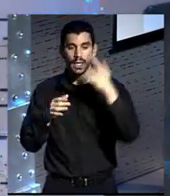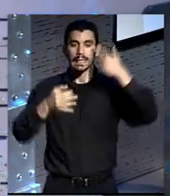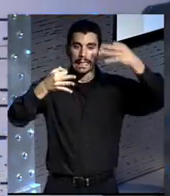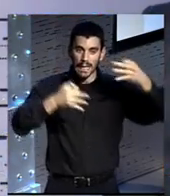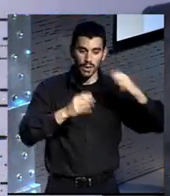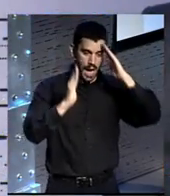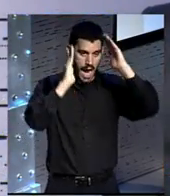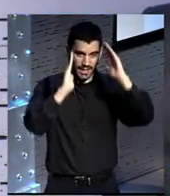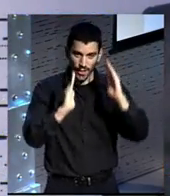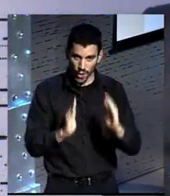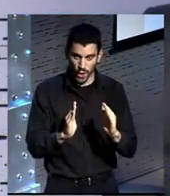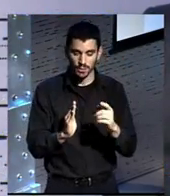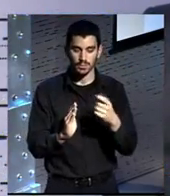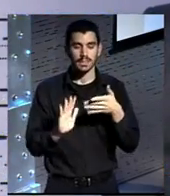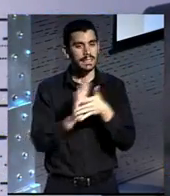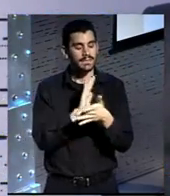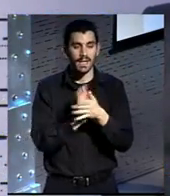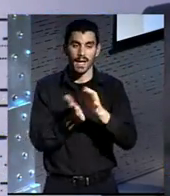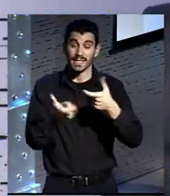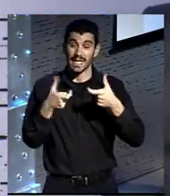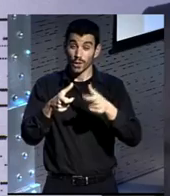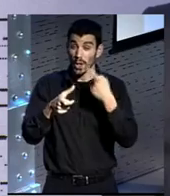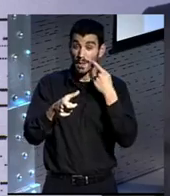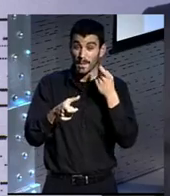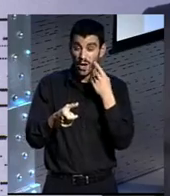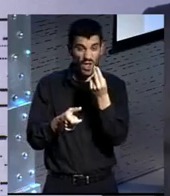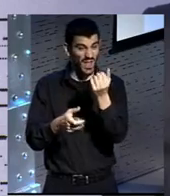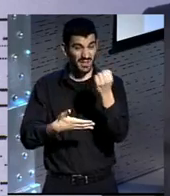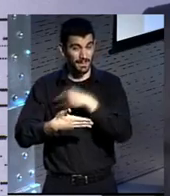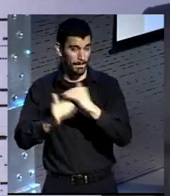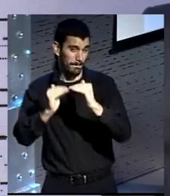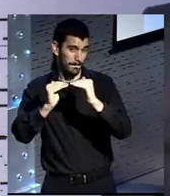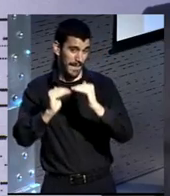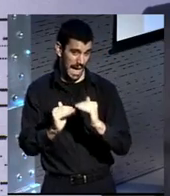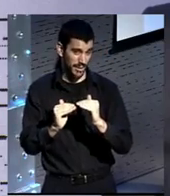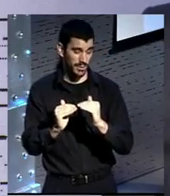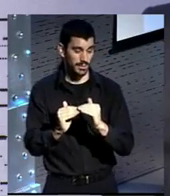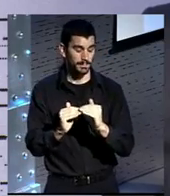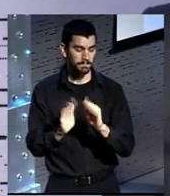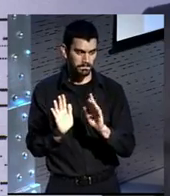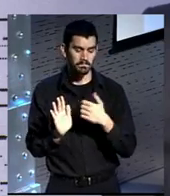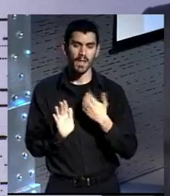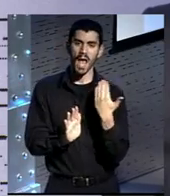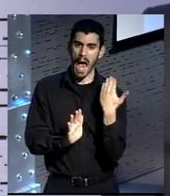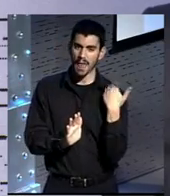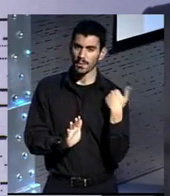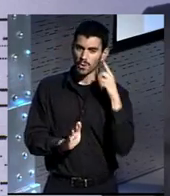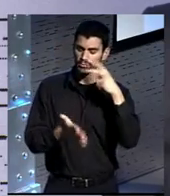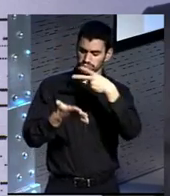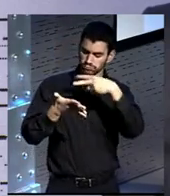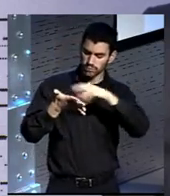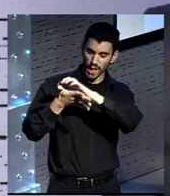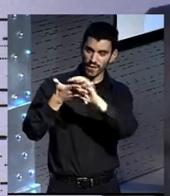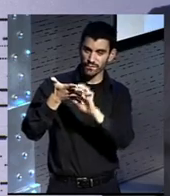riesgos, y va a ser un sector con menos rentabilidad. Hace poco leía un informe en el que decían cuáles están siendo